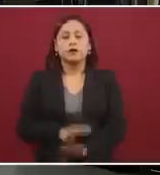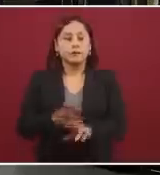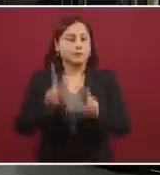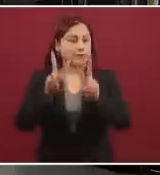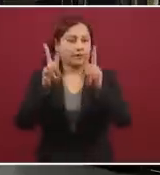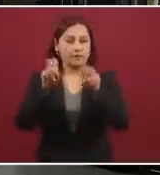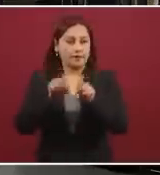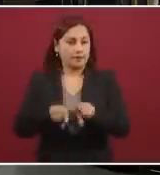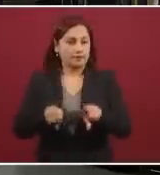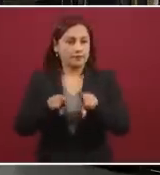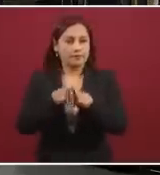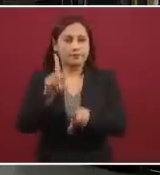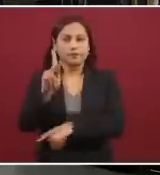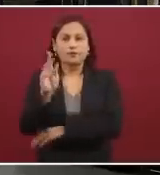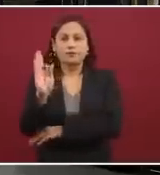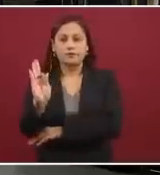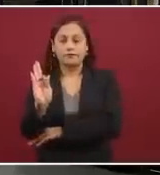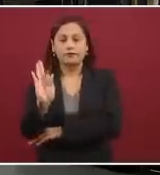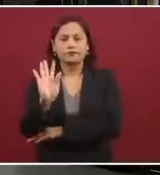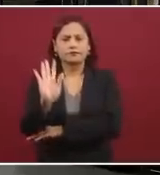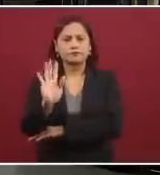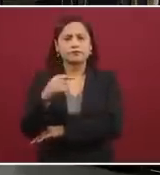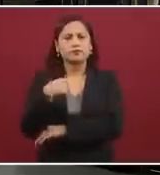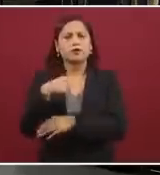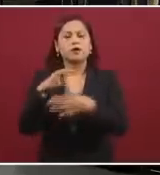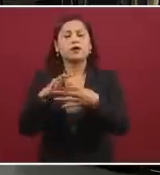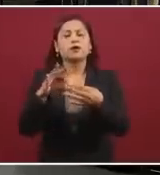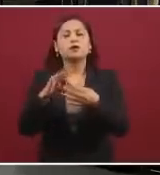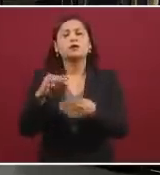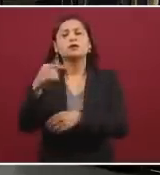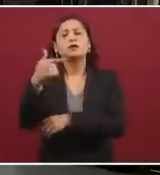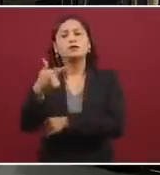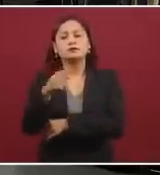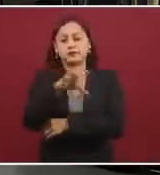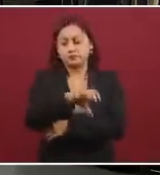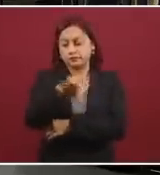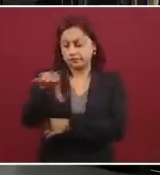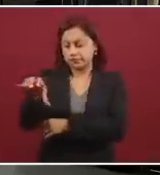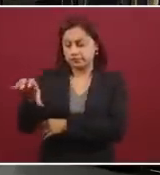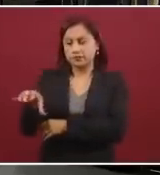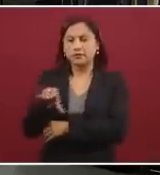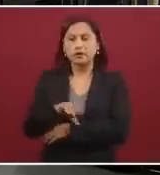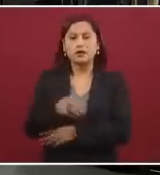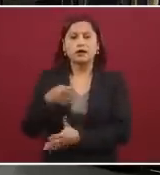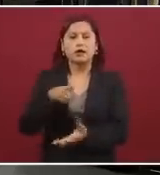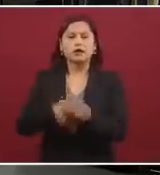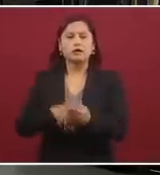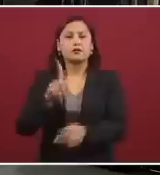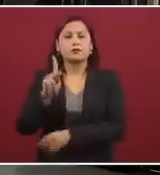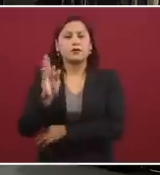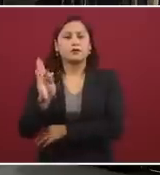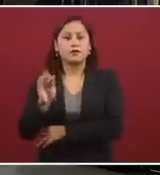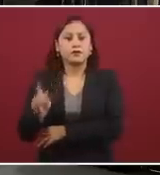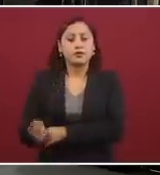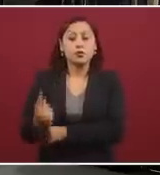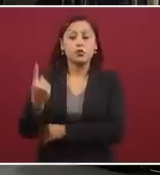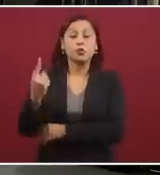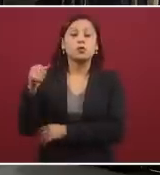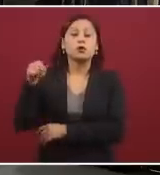una de las siete divisiones de la policía federal es la que vigila las carreteras del país